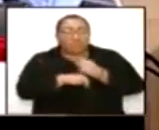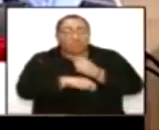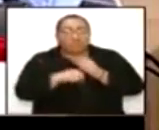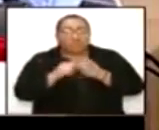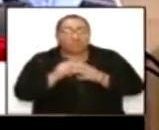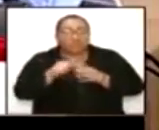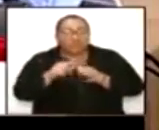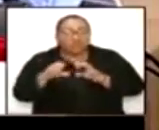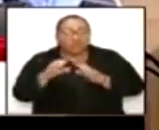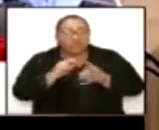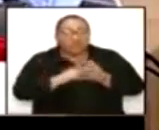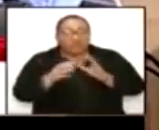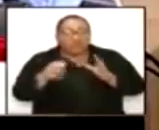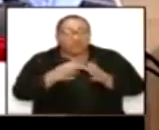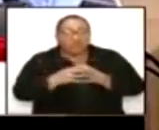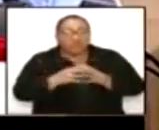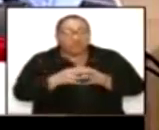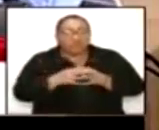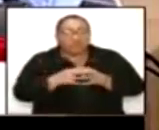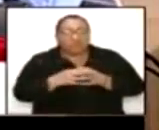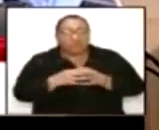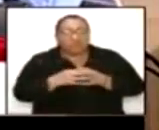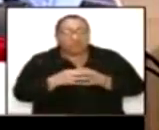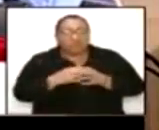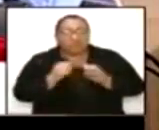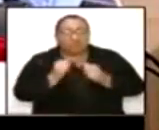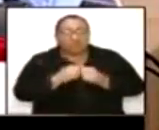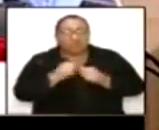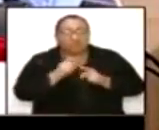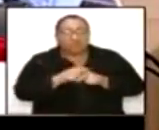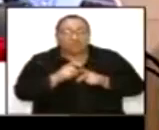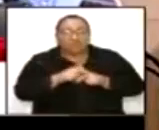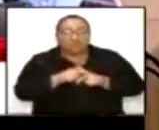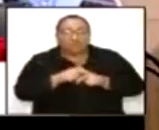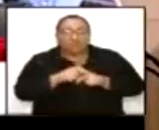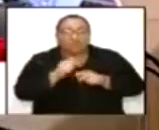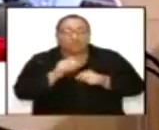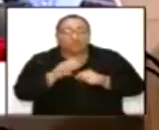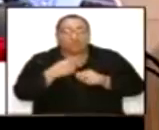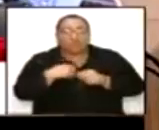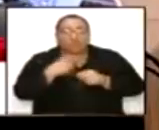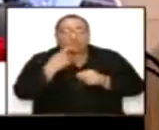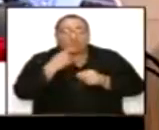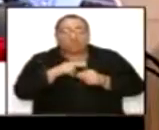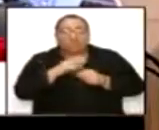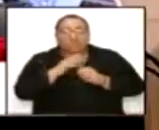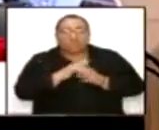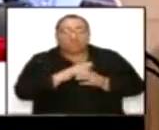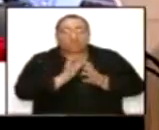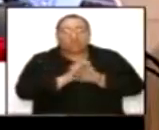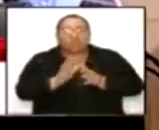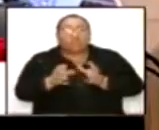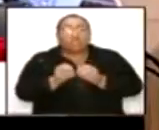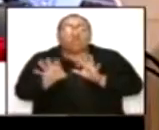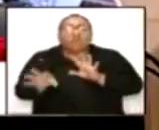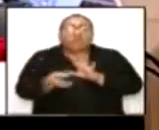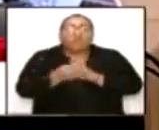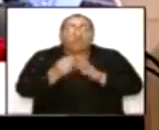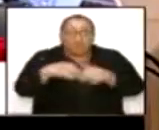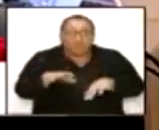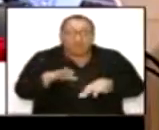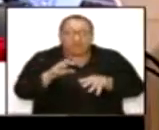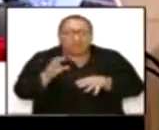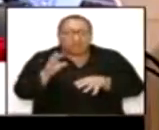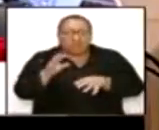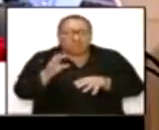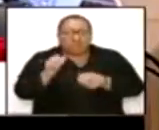se trata a niños y niñas. Al respecto de la presentación de la defensora adjunta, primera adjunta, que está